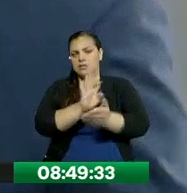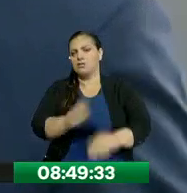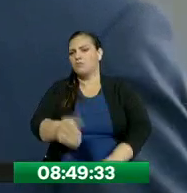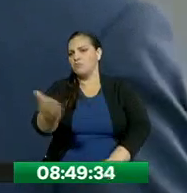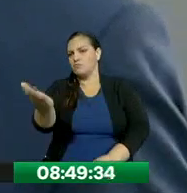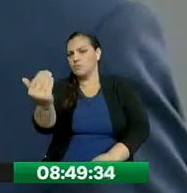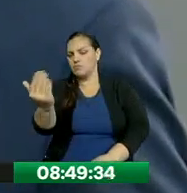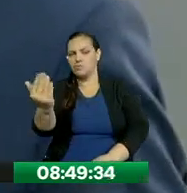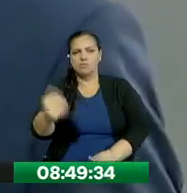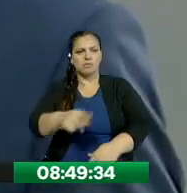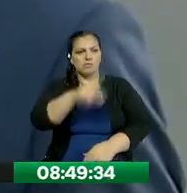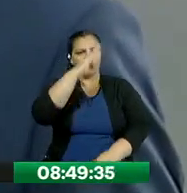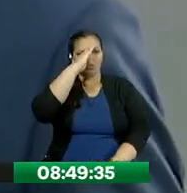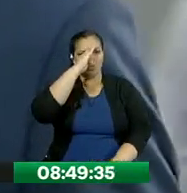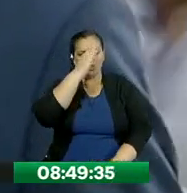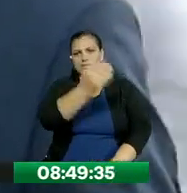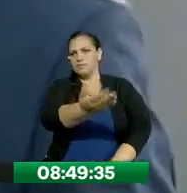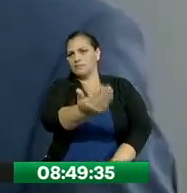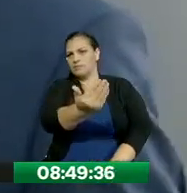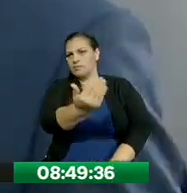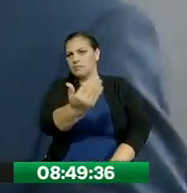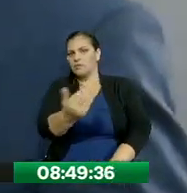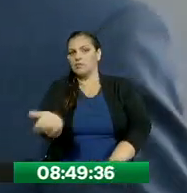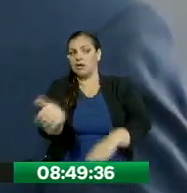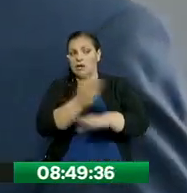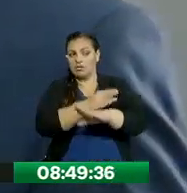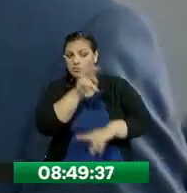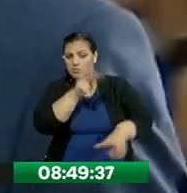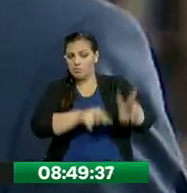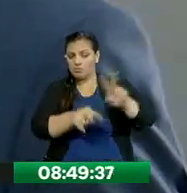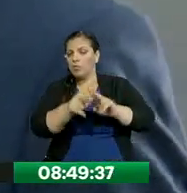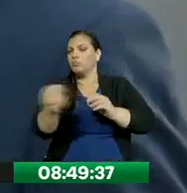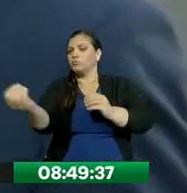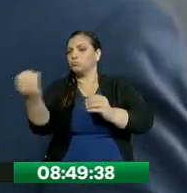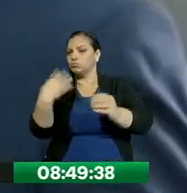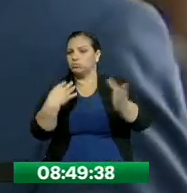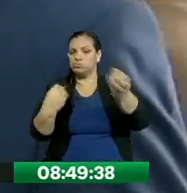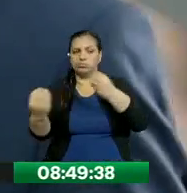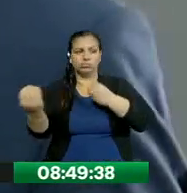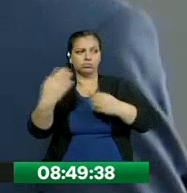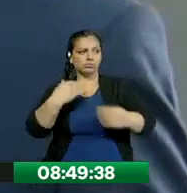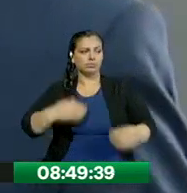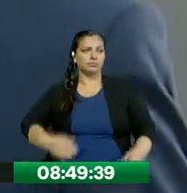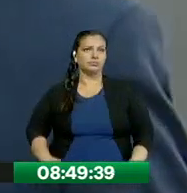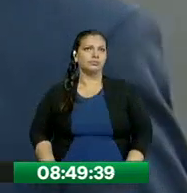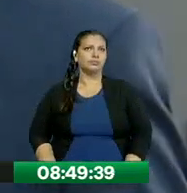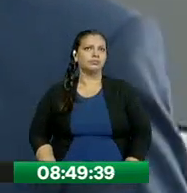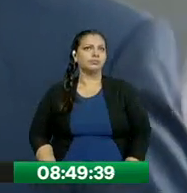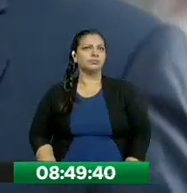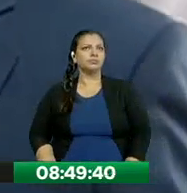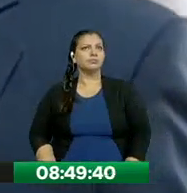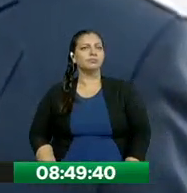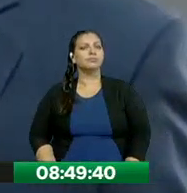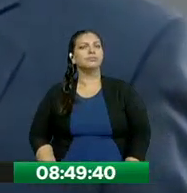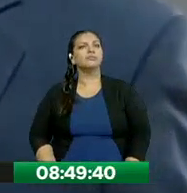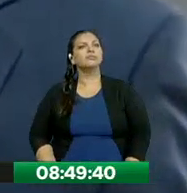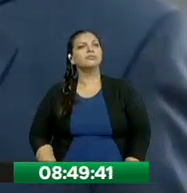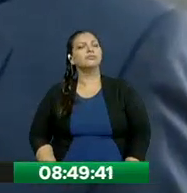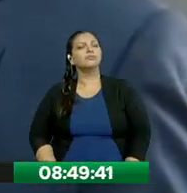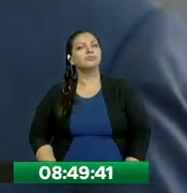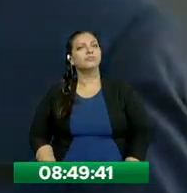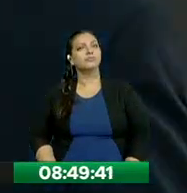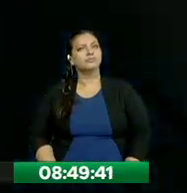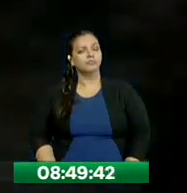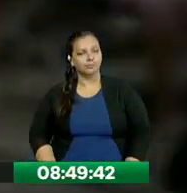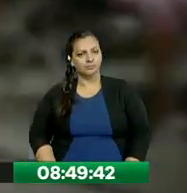policía como peritos de trabajo social de la institución. ¿Después de cuándo? El día 7